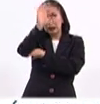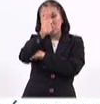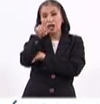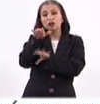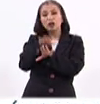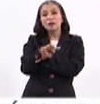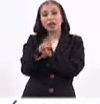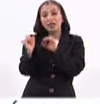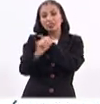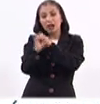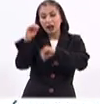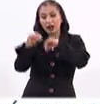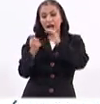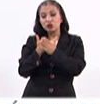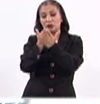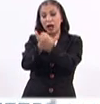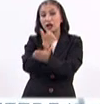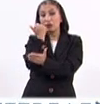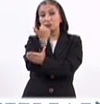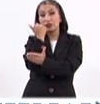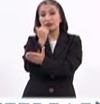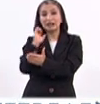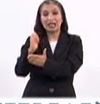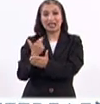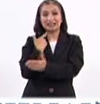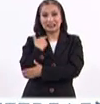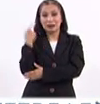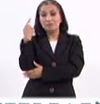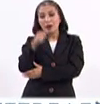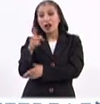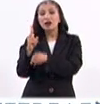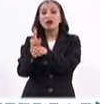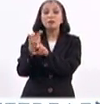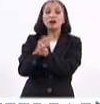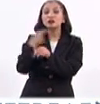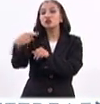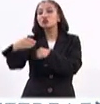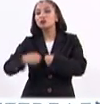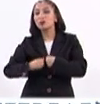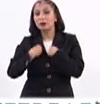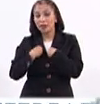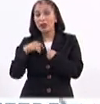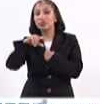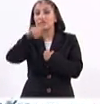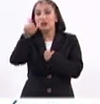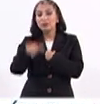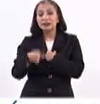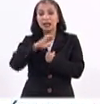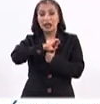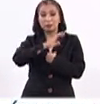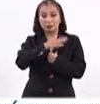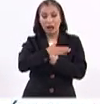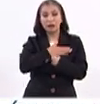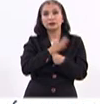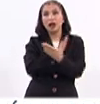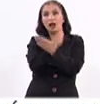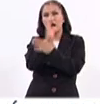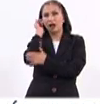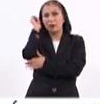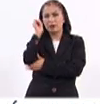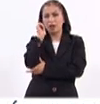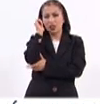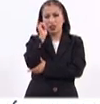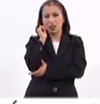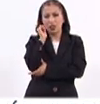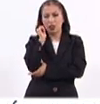sobre una plataforma que ayuda a los estudiantes egresados para darle seguimiento. y posteriormente a España en abril,